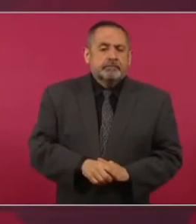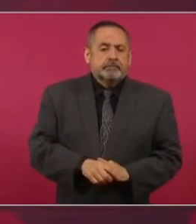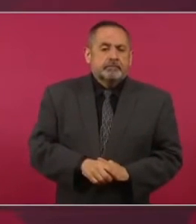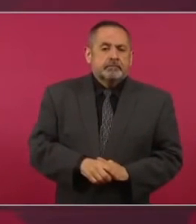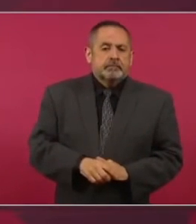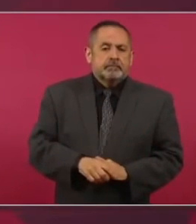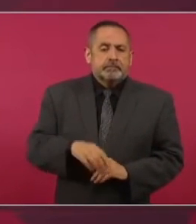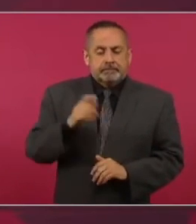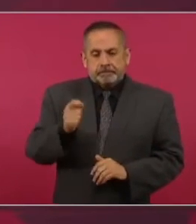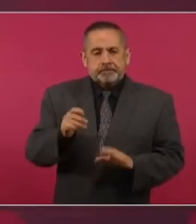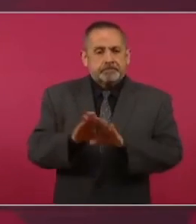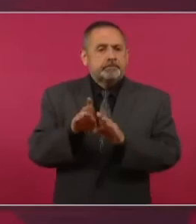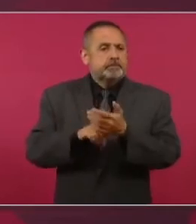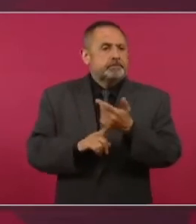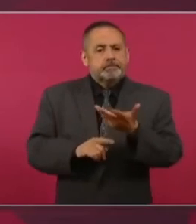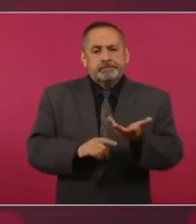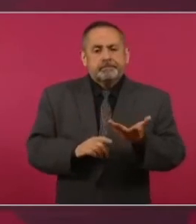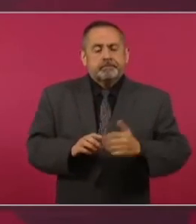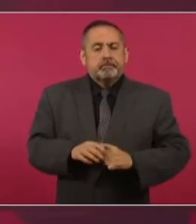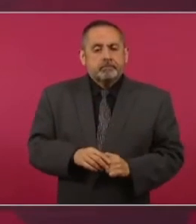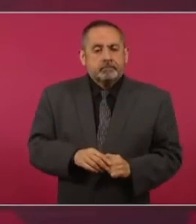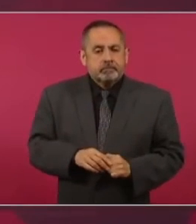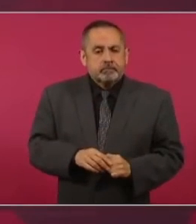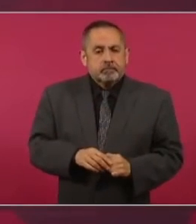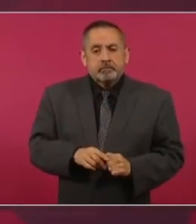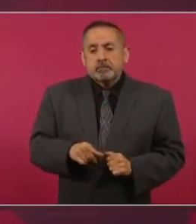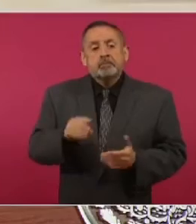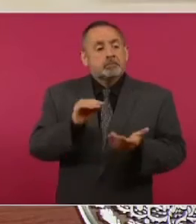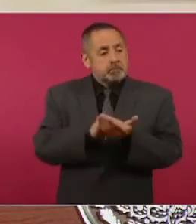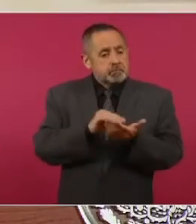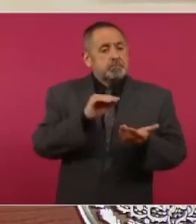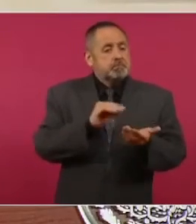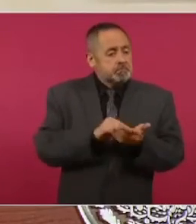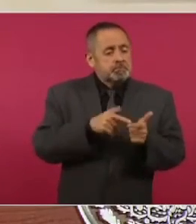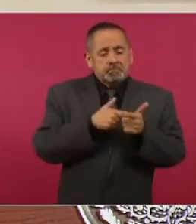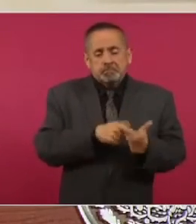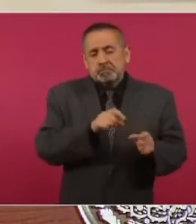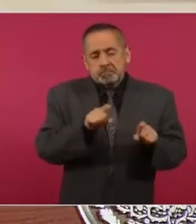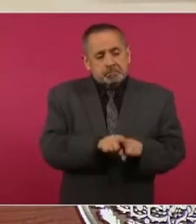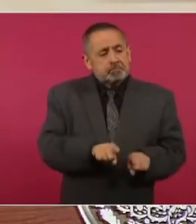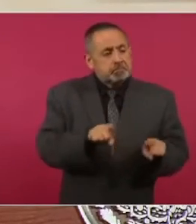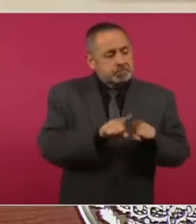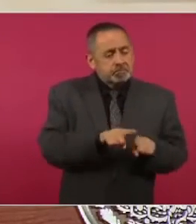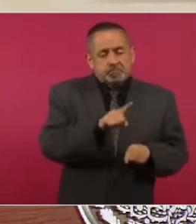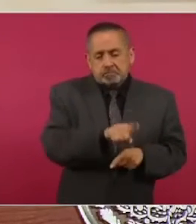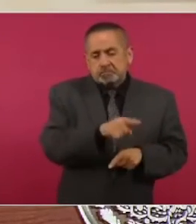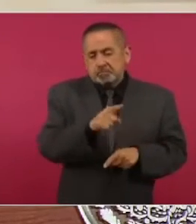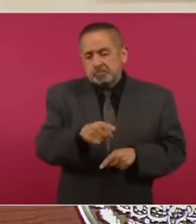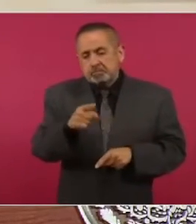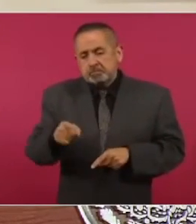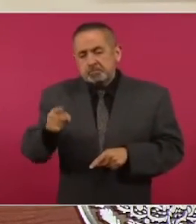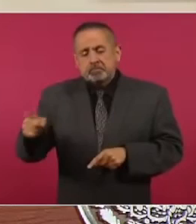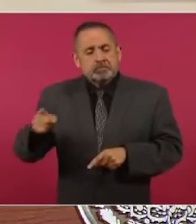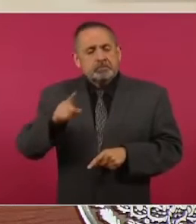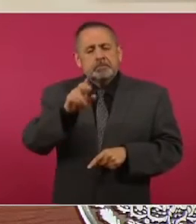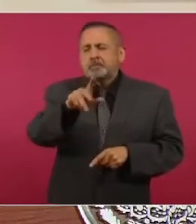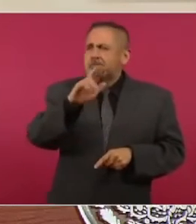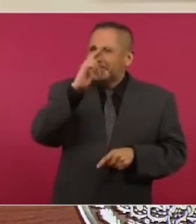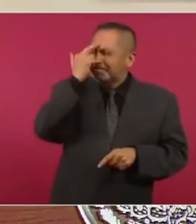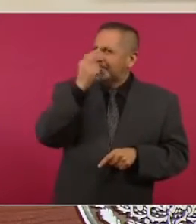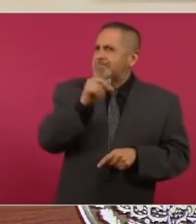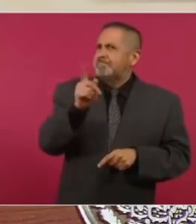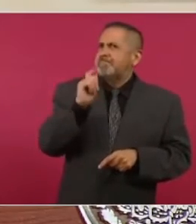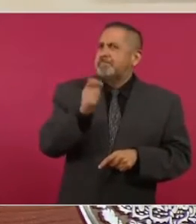Entonces, eso siguió sucediendo y no recuerdo lo